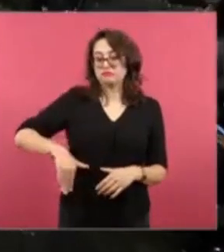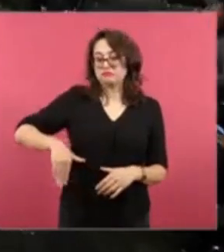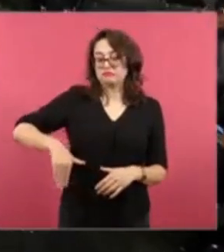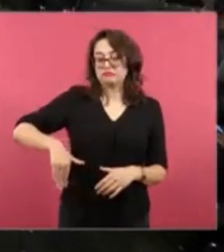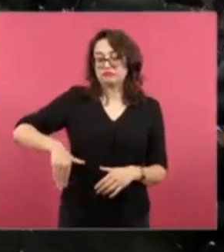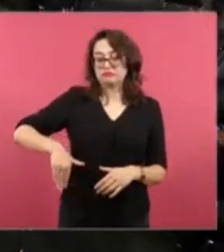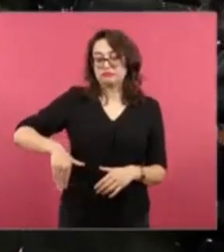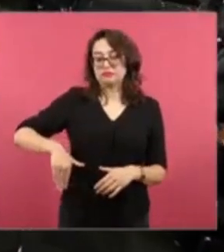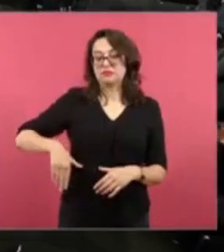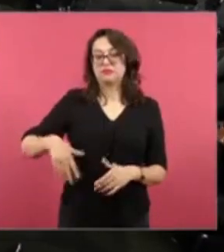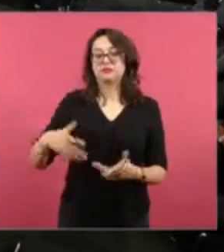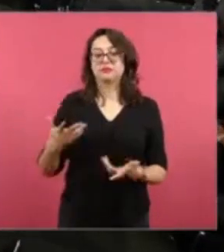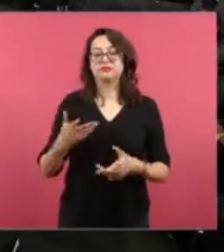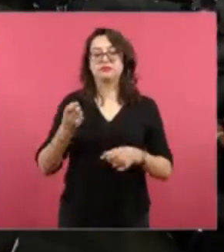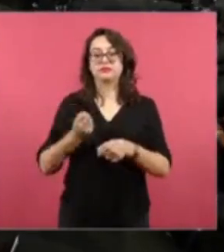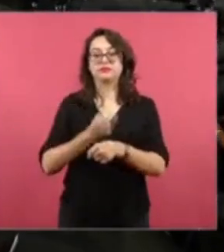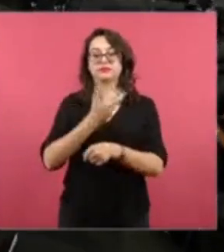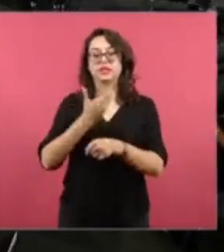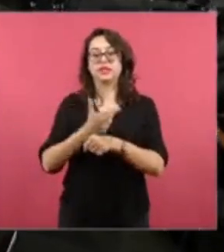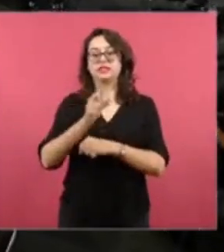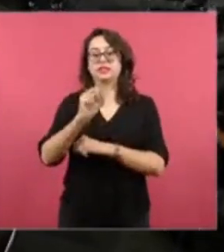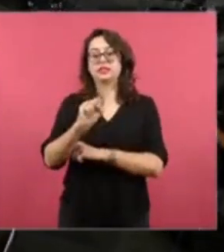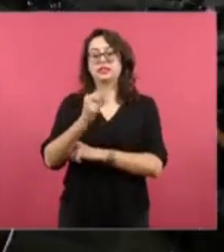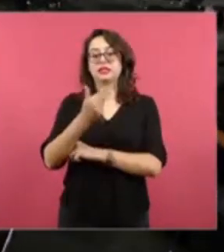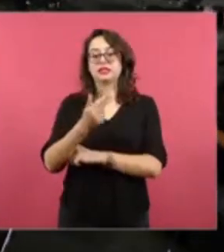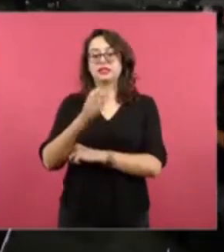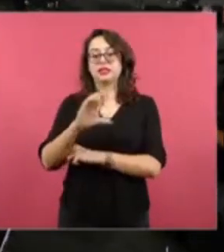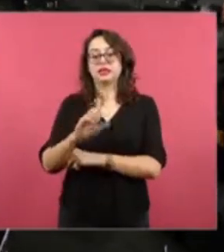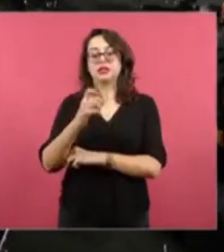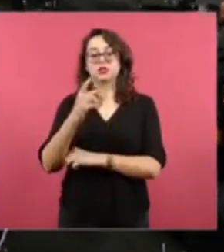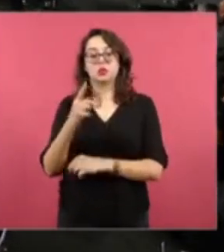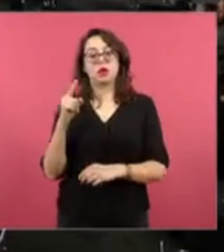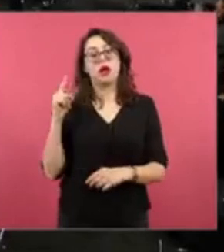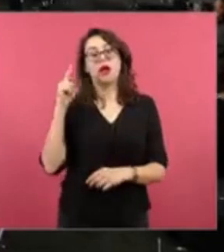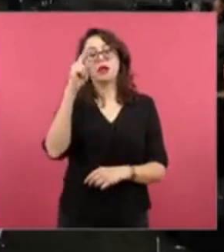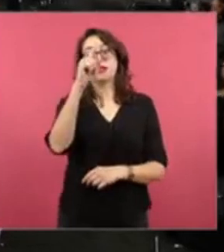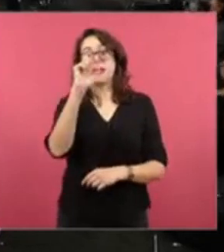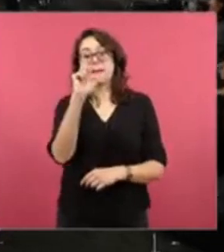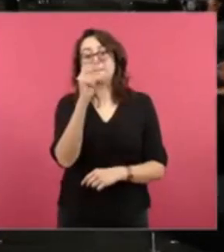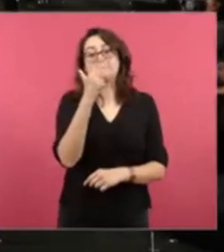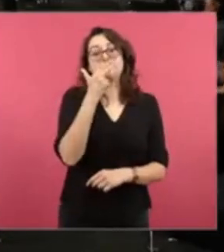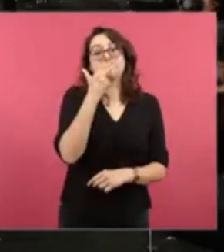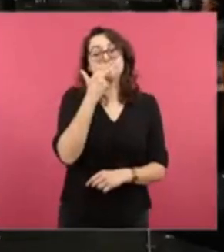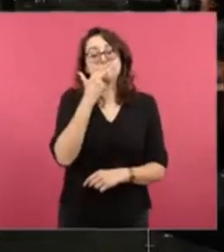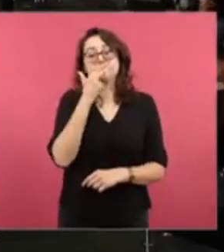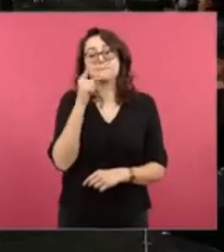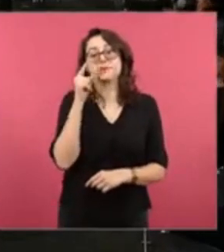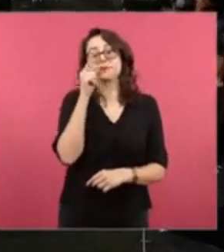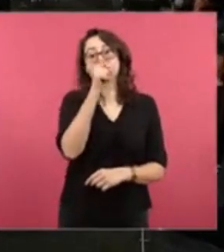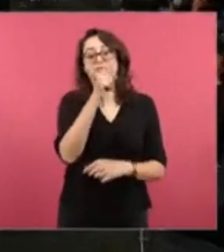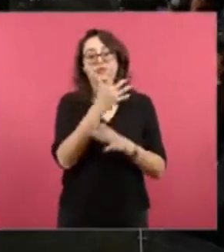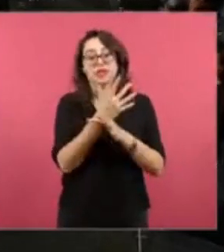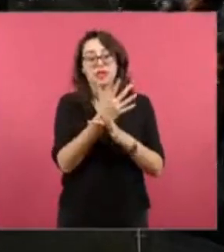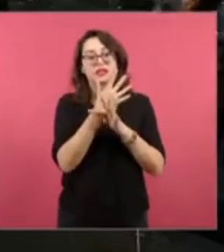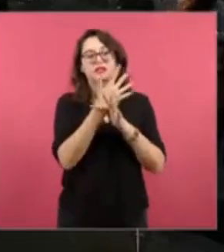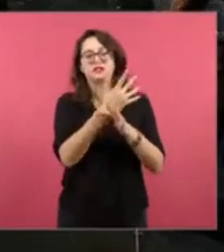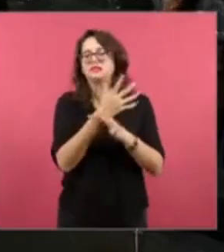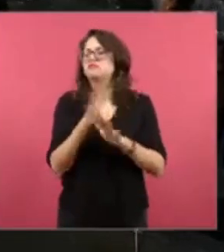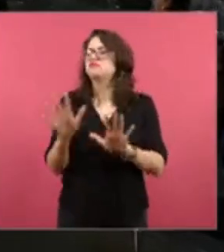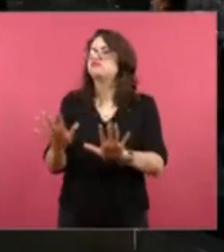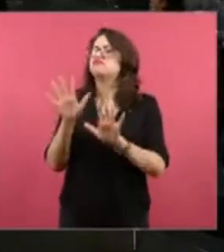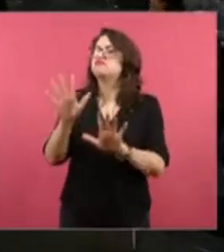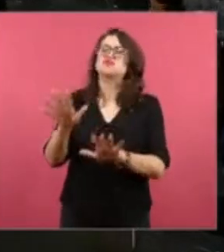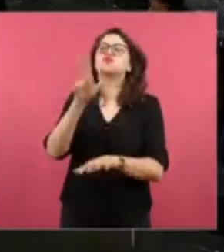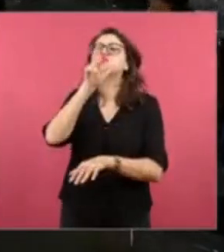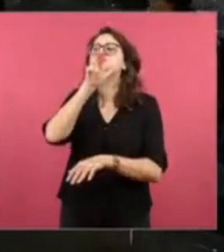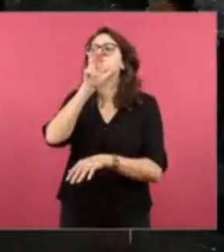rato, el secretario de Hacienda en Chihuahua está anunciando que se usarán recursos del pueblo de Chihuahua para reimprimir